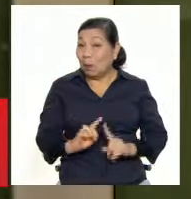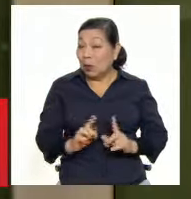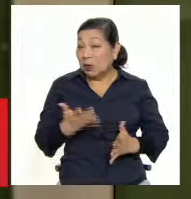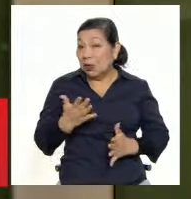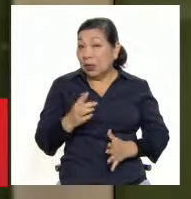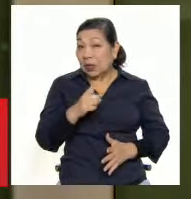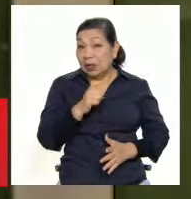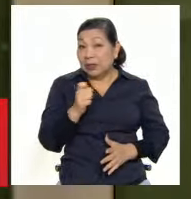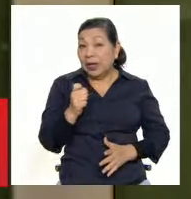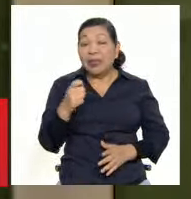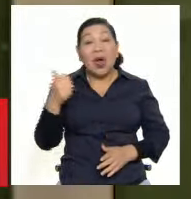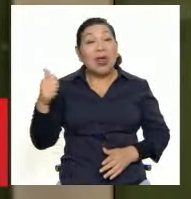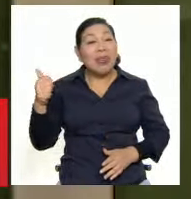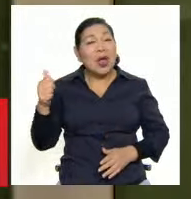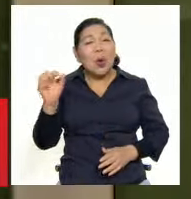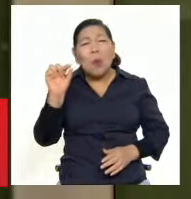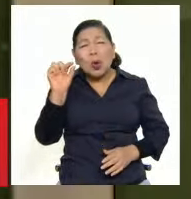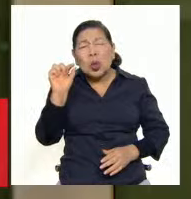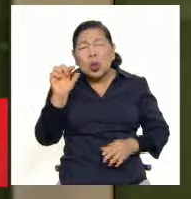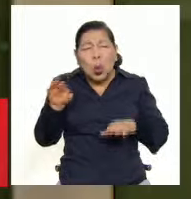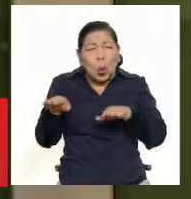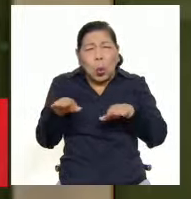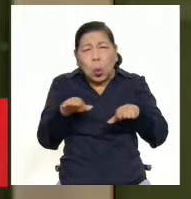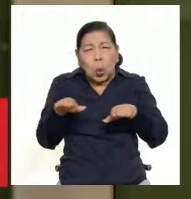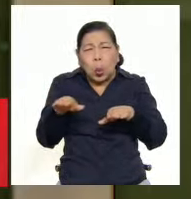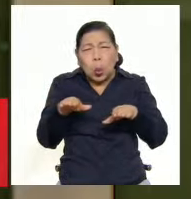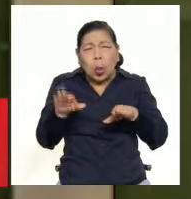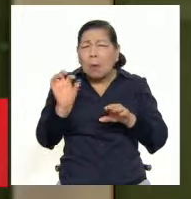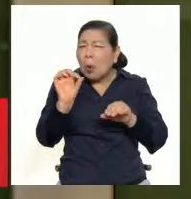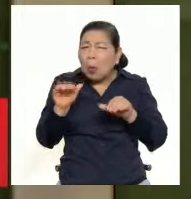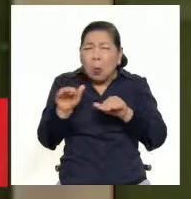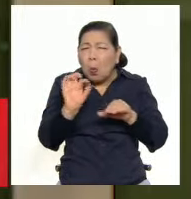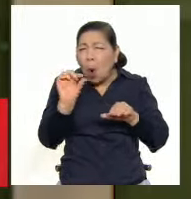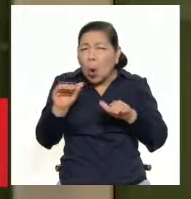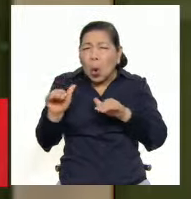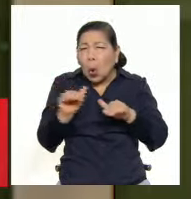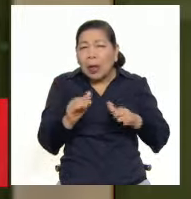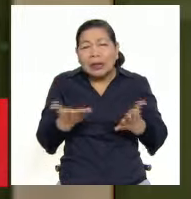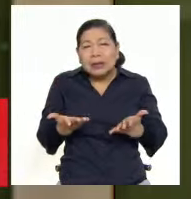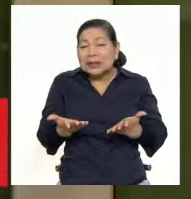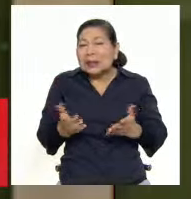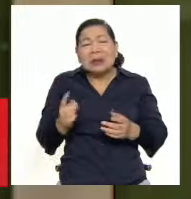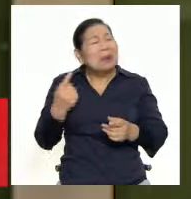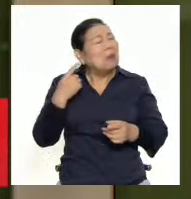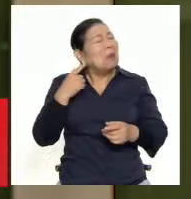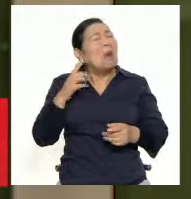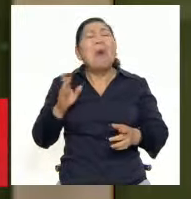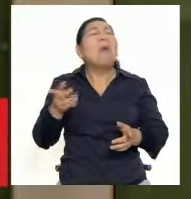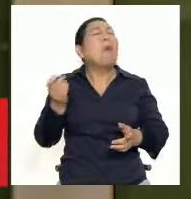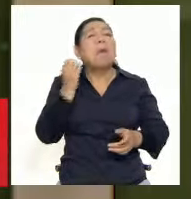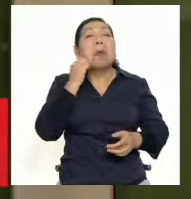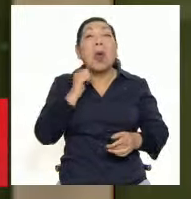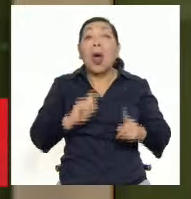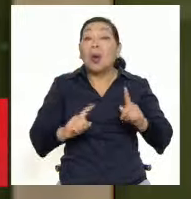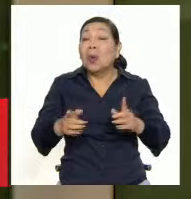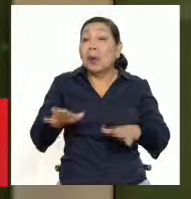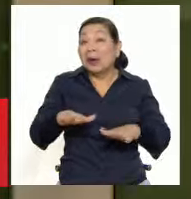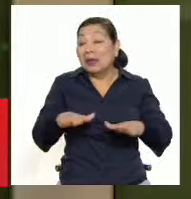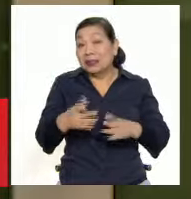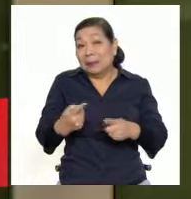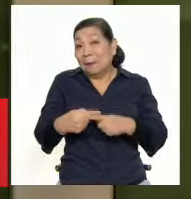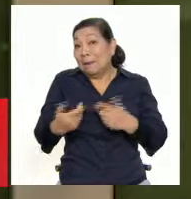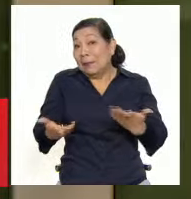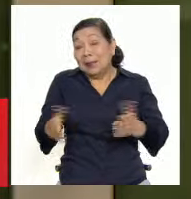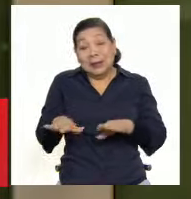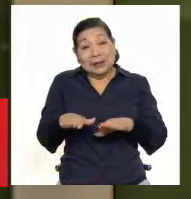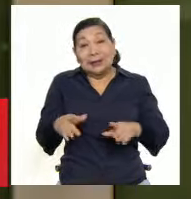alrededor de 110 réplicas muy pequeñas, con magnitudes que prácticamente pues, no sacuden nada del suelo y no altera o no genera alarma